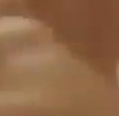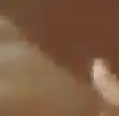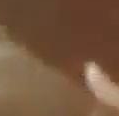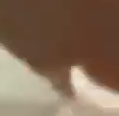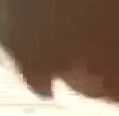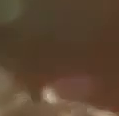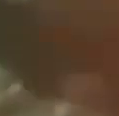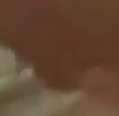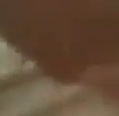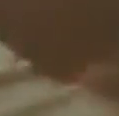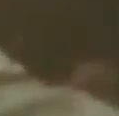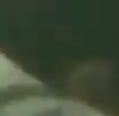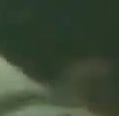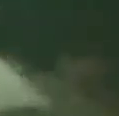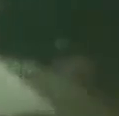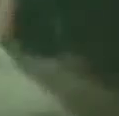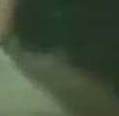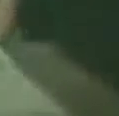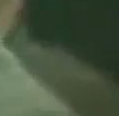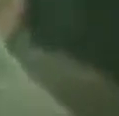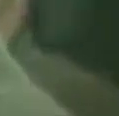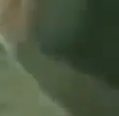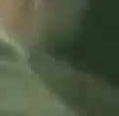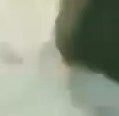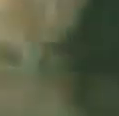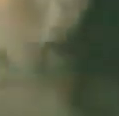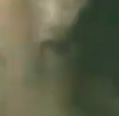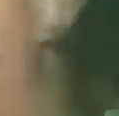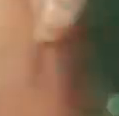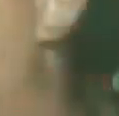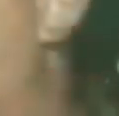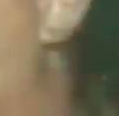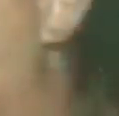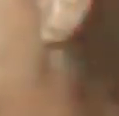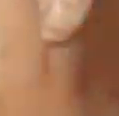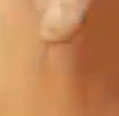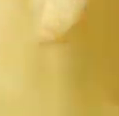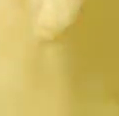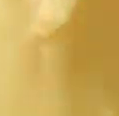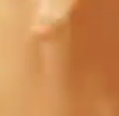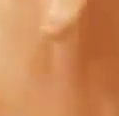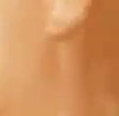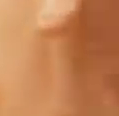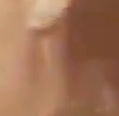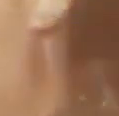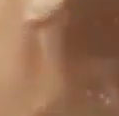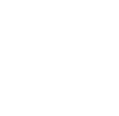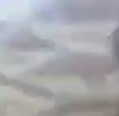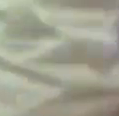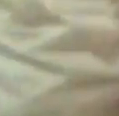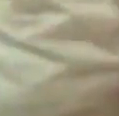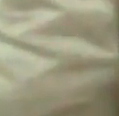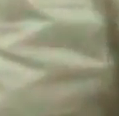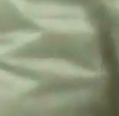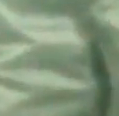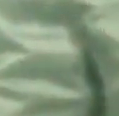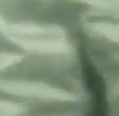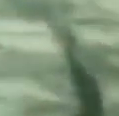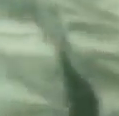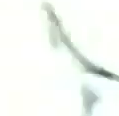y va a estar en duda y al fin estar aquí cuando recibirla